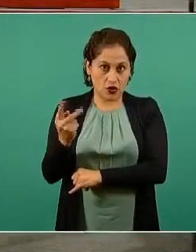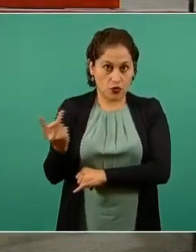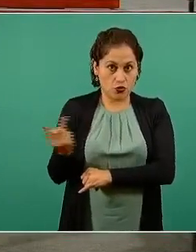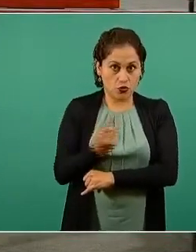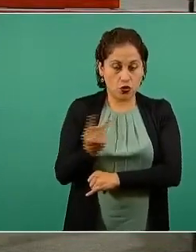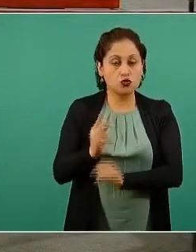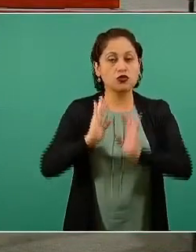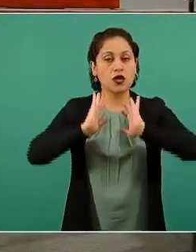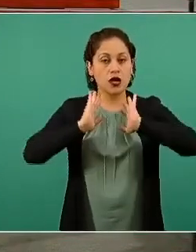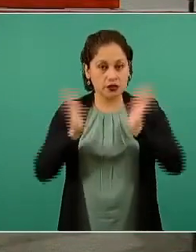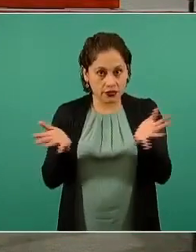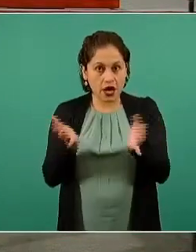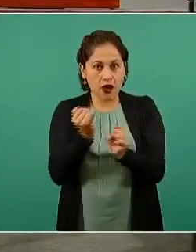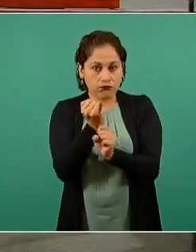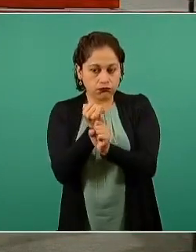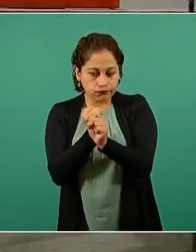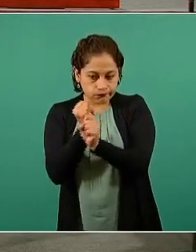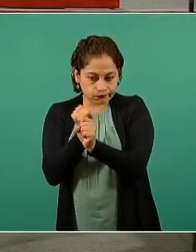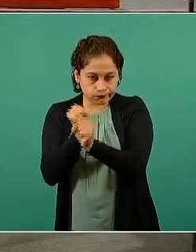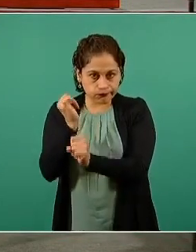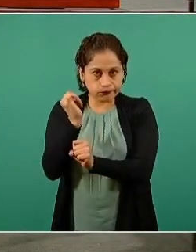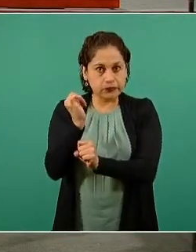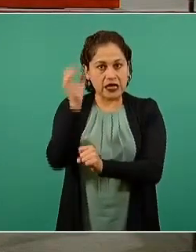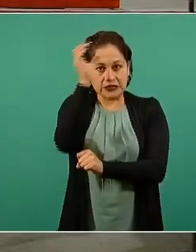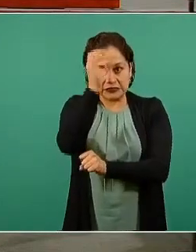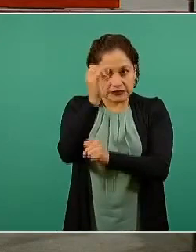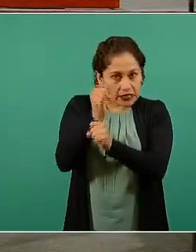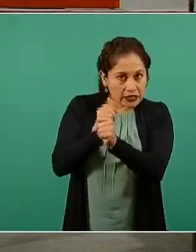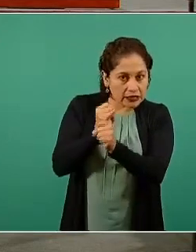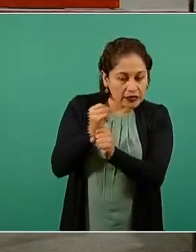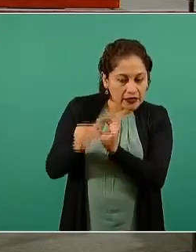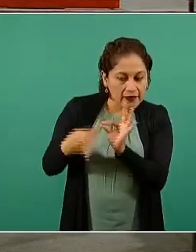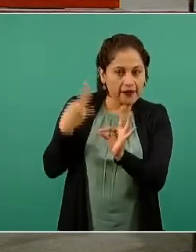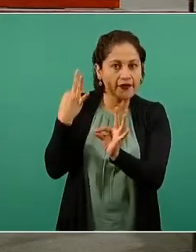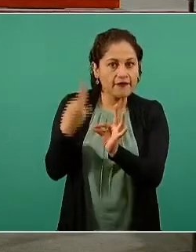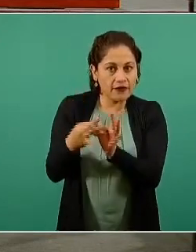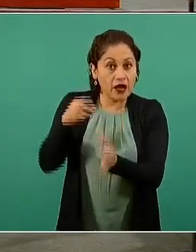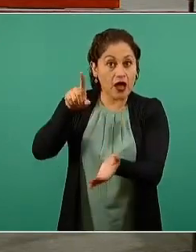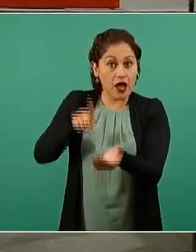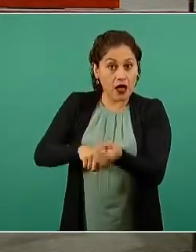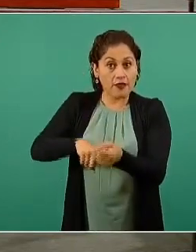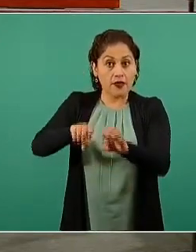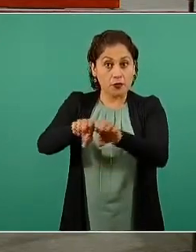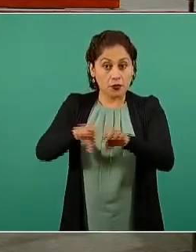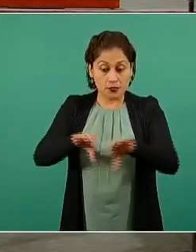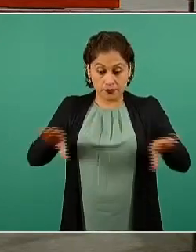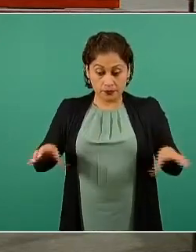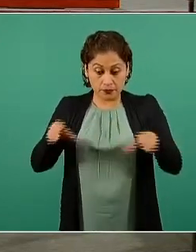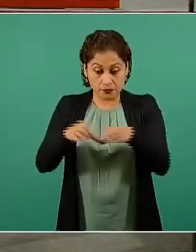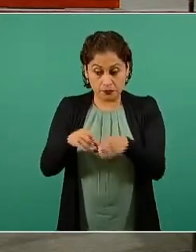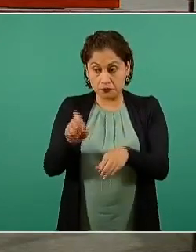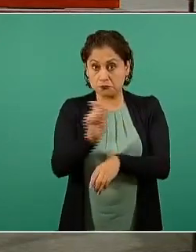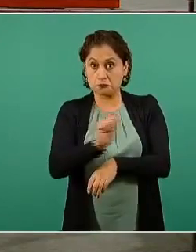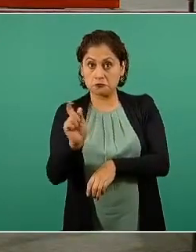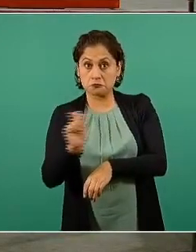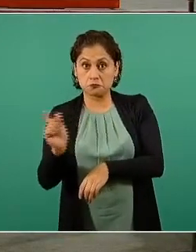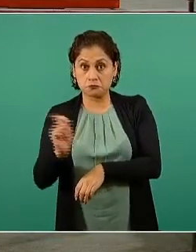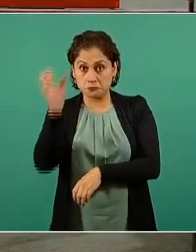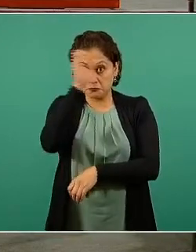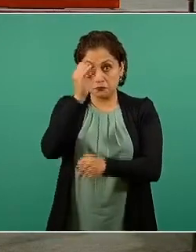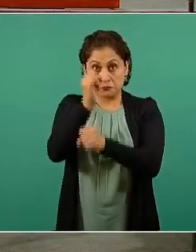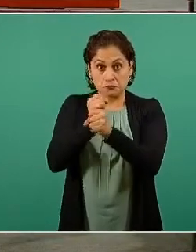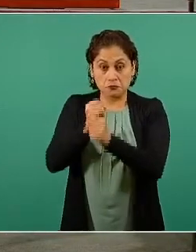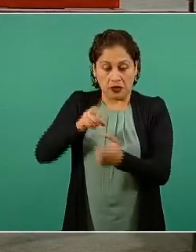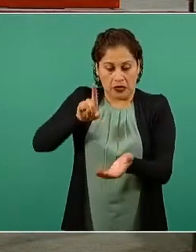base científica, con bases técnicas, con la convergencia de comunidades científicas de alto desempeño en nuestras